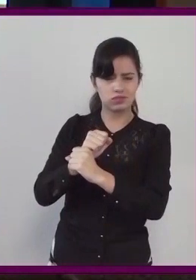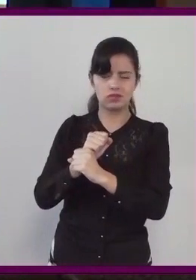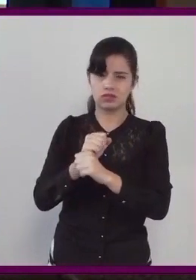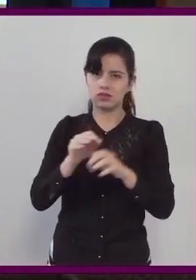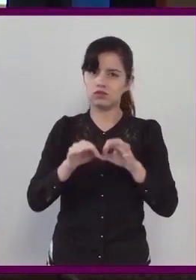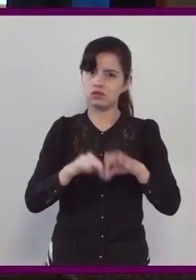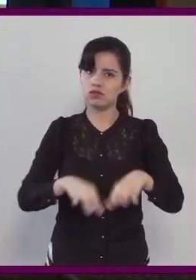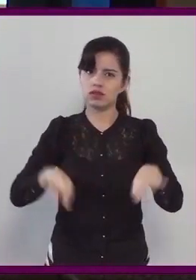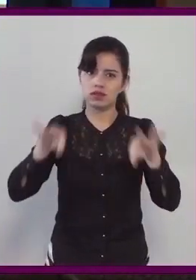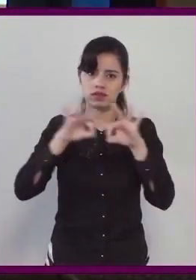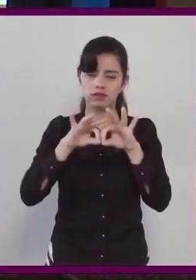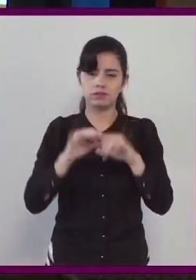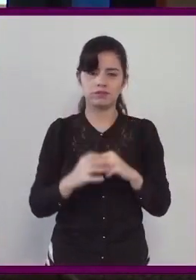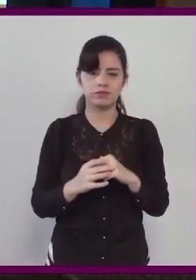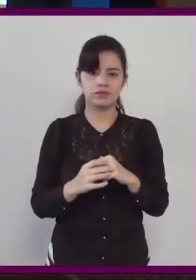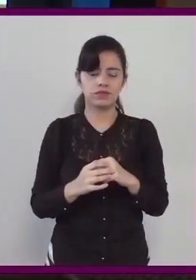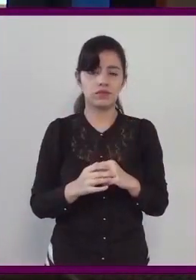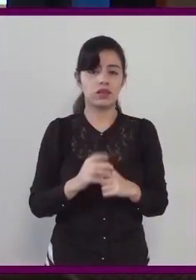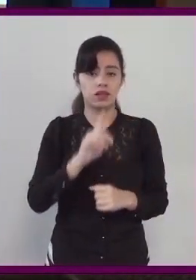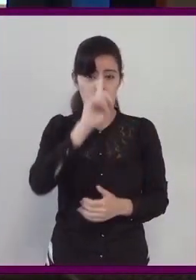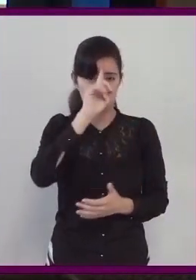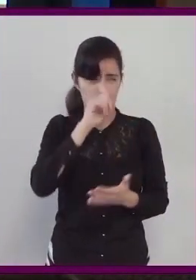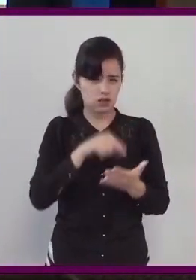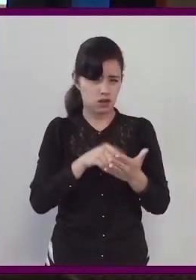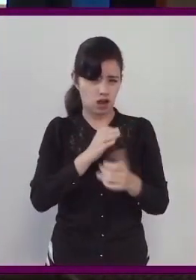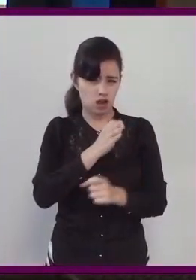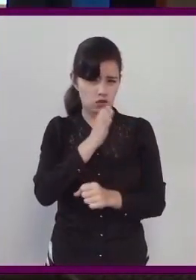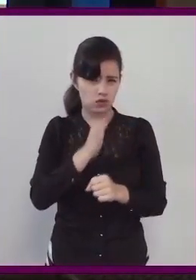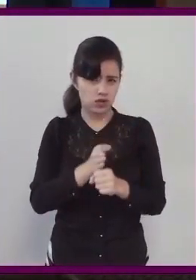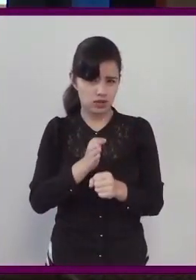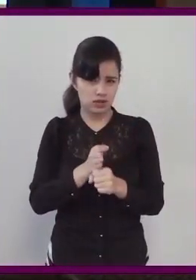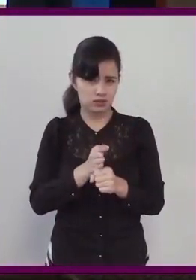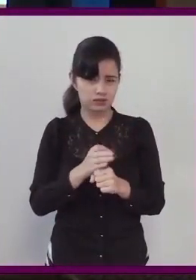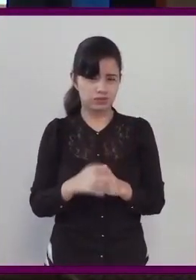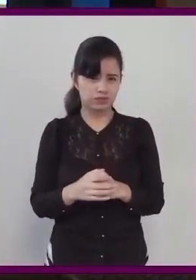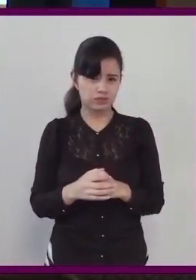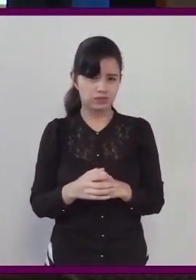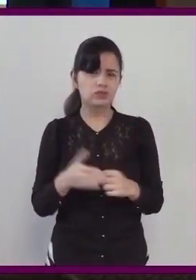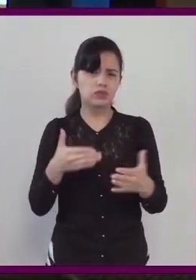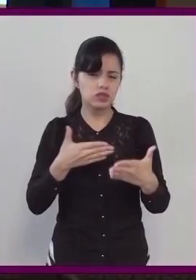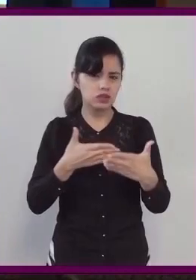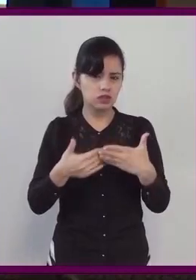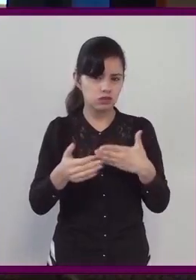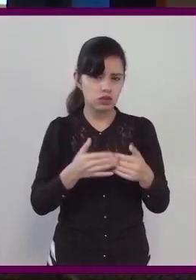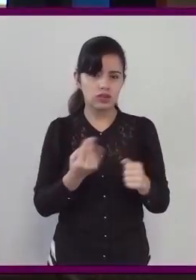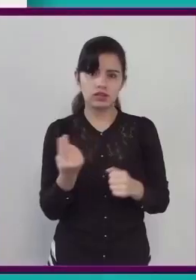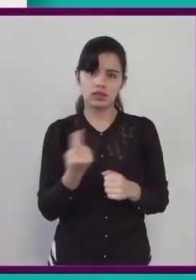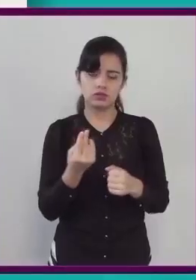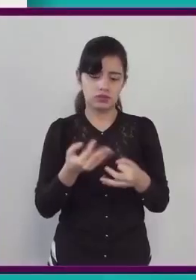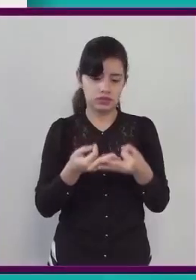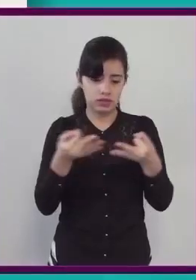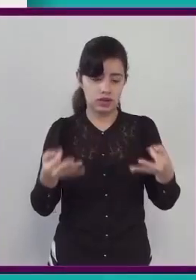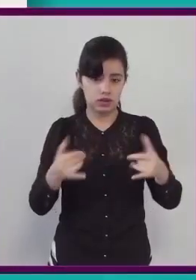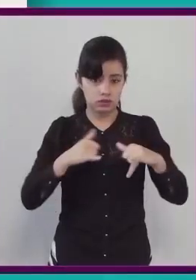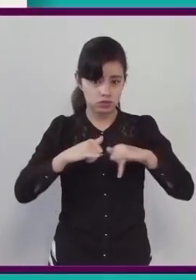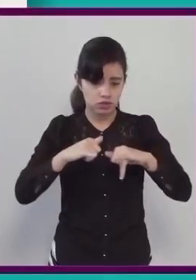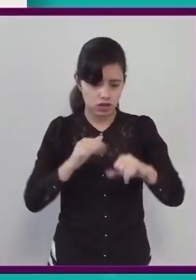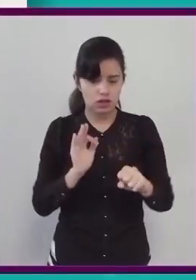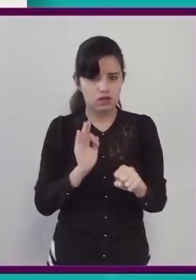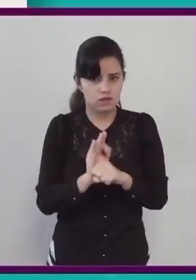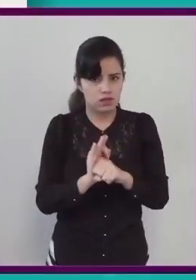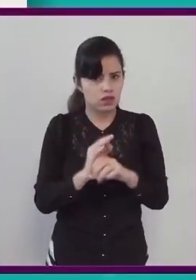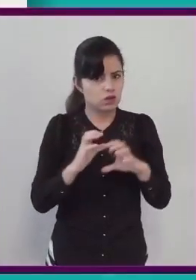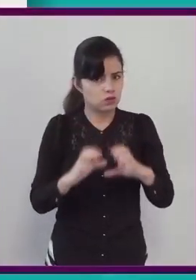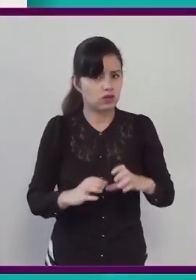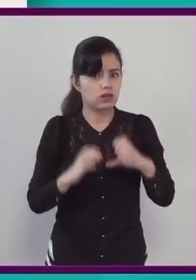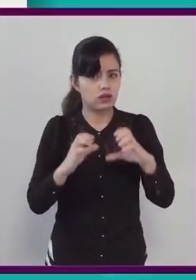en donde si no jugamos un papel en defender la tierra, a las generaciones que